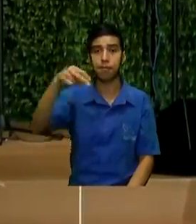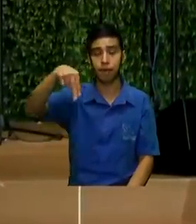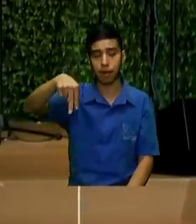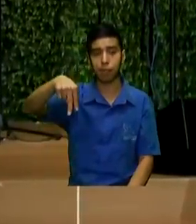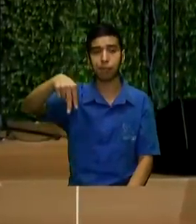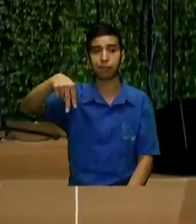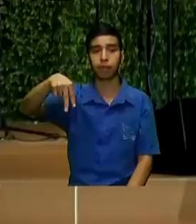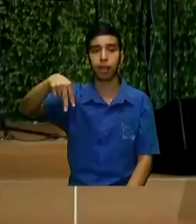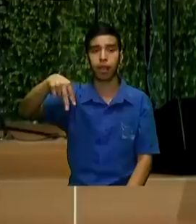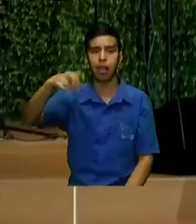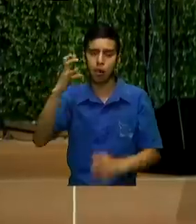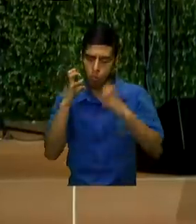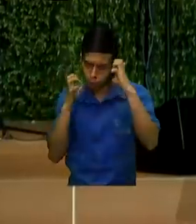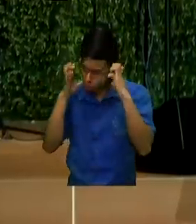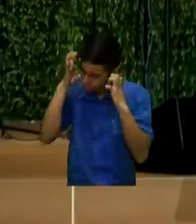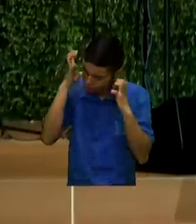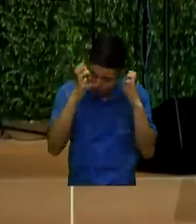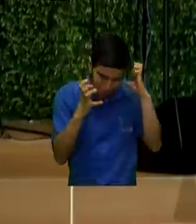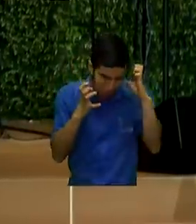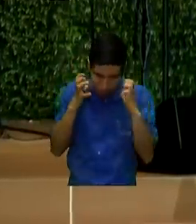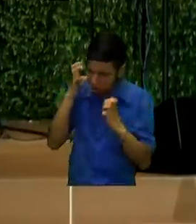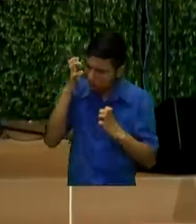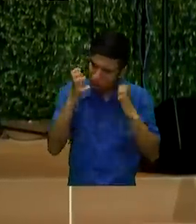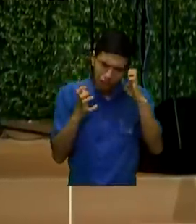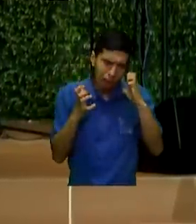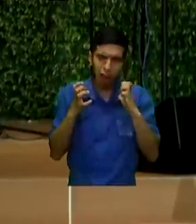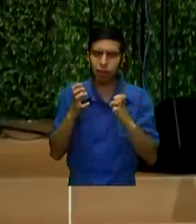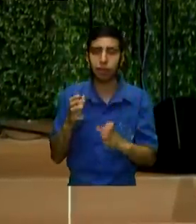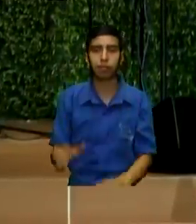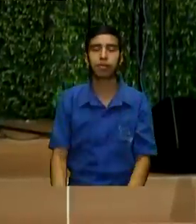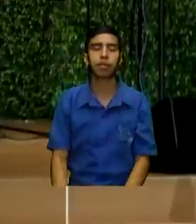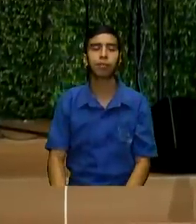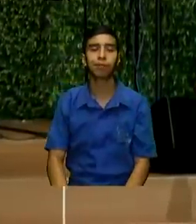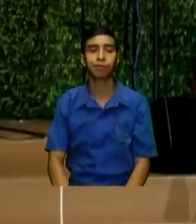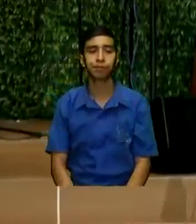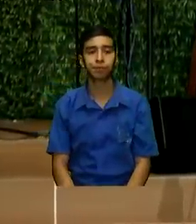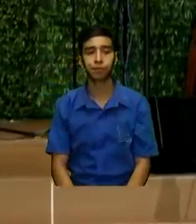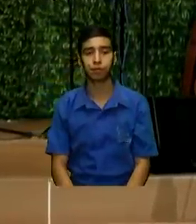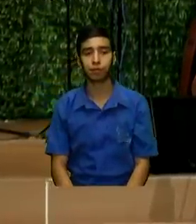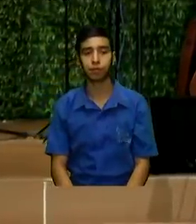Al equipo de esto. Que no es moque.